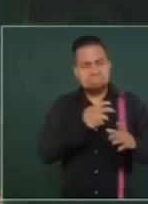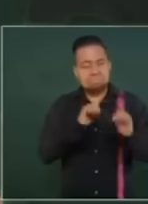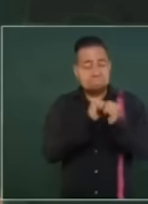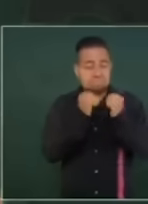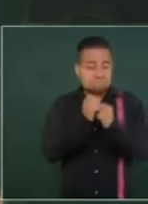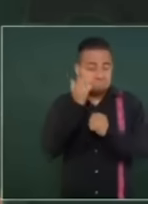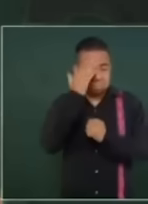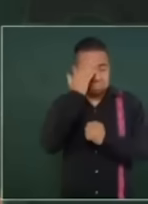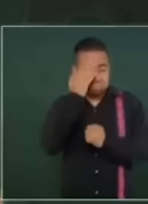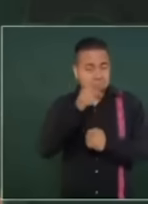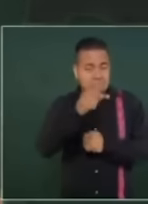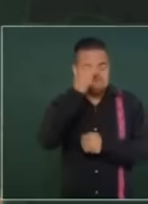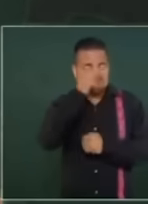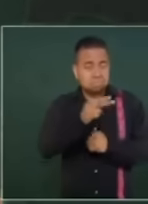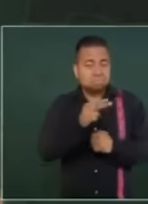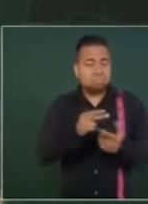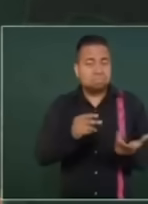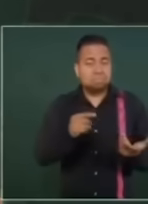eh